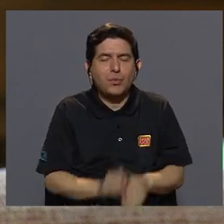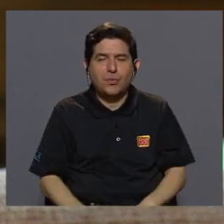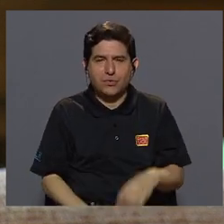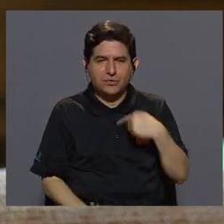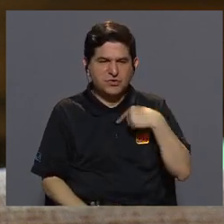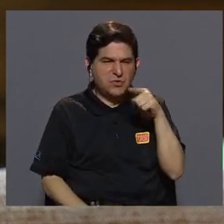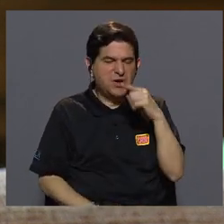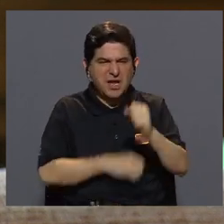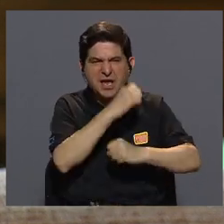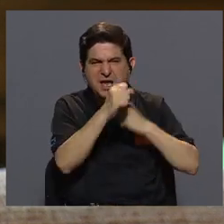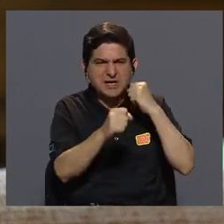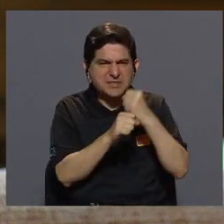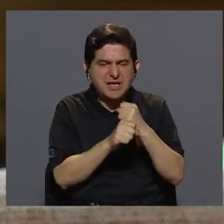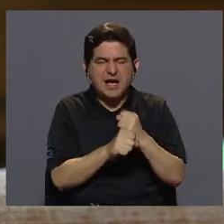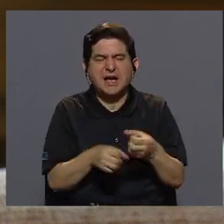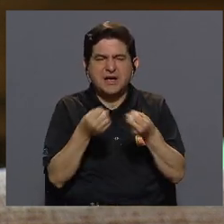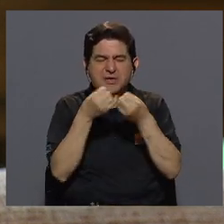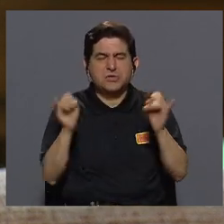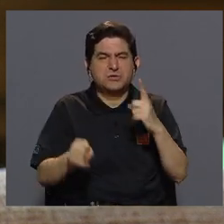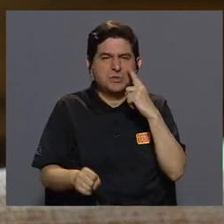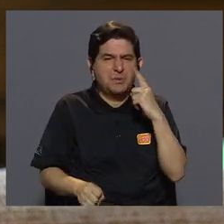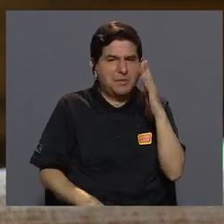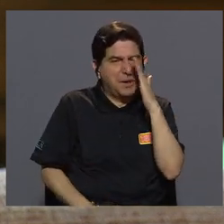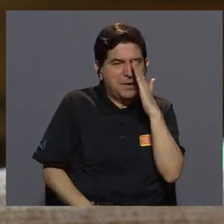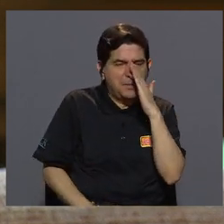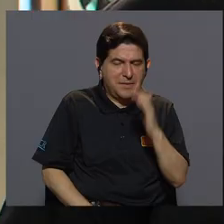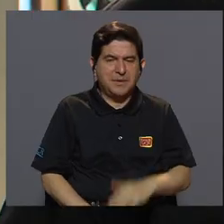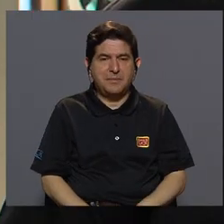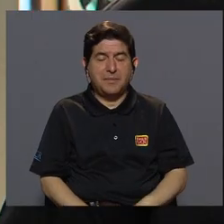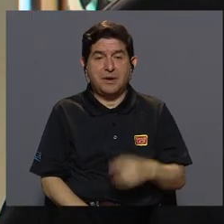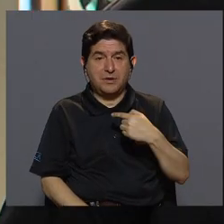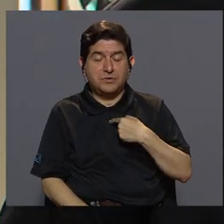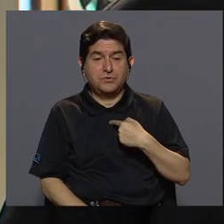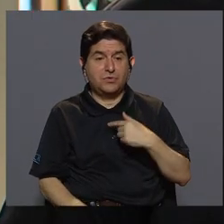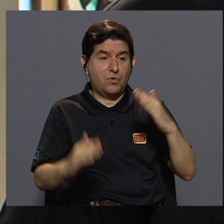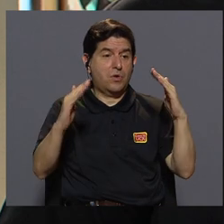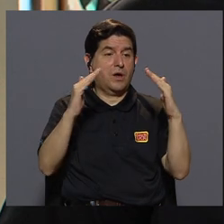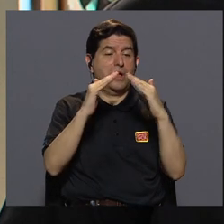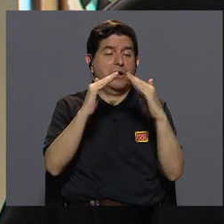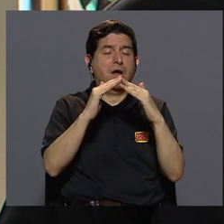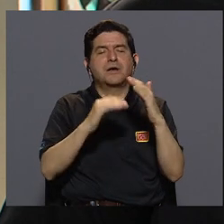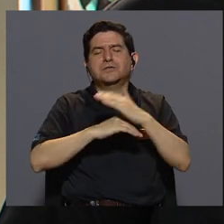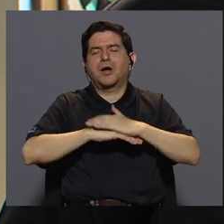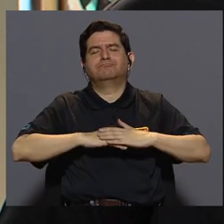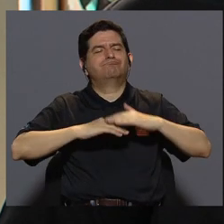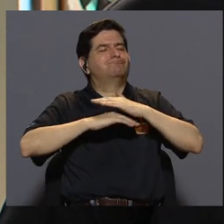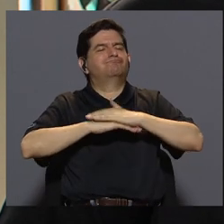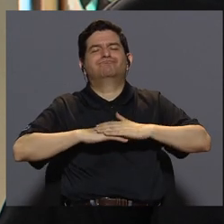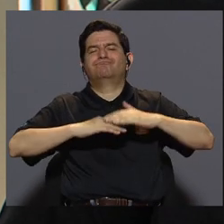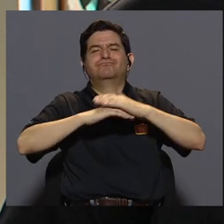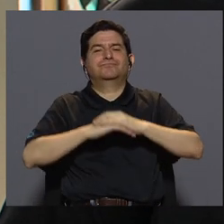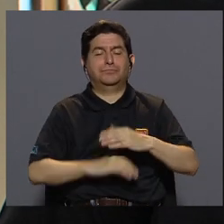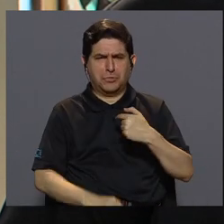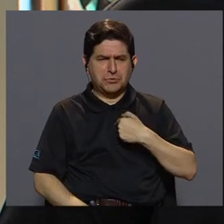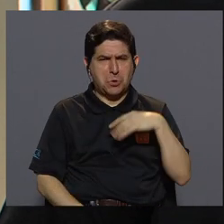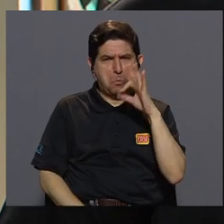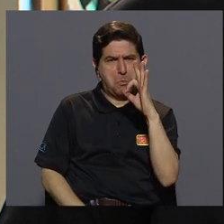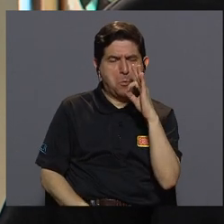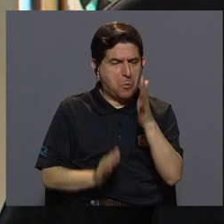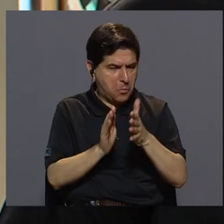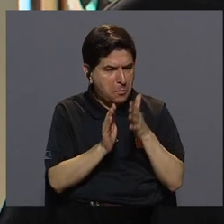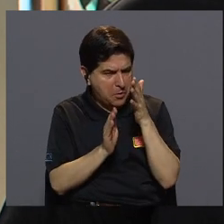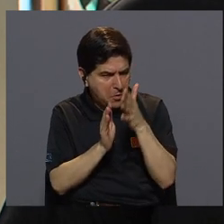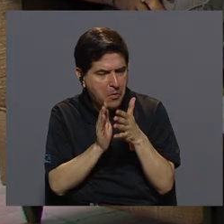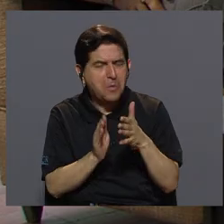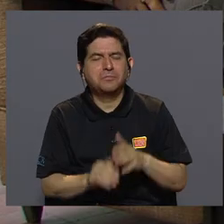que estuve ahí sin papá y mamá. Viví en una casa muy cómoda, muy cuidada,